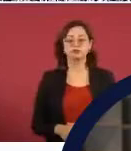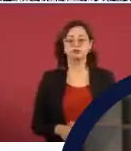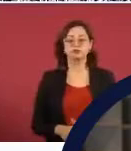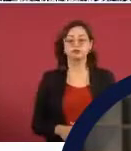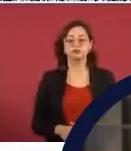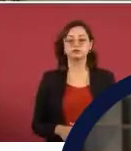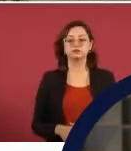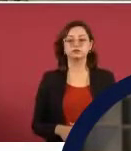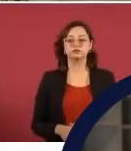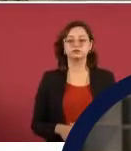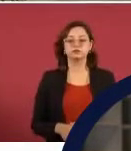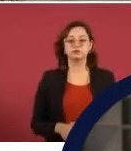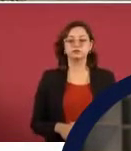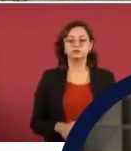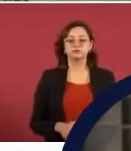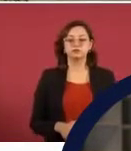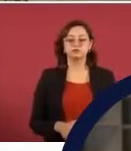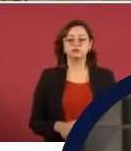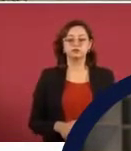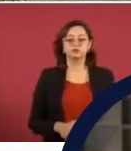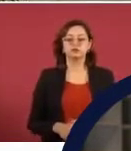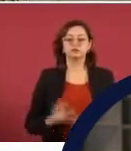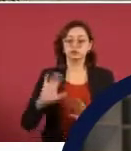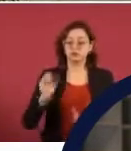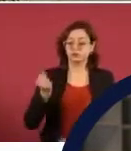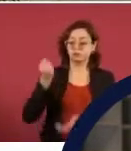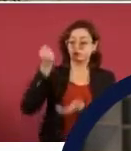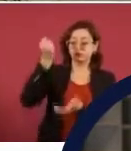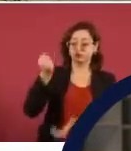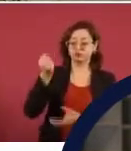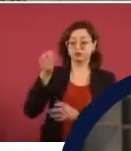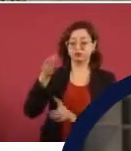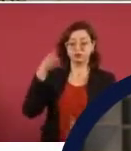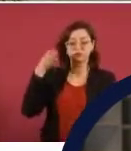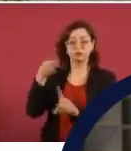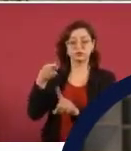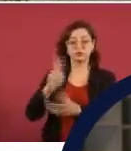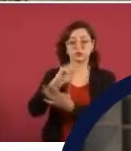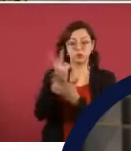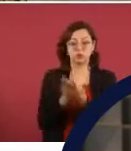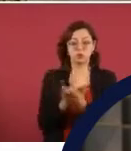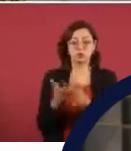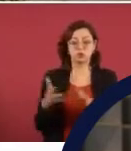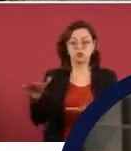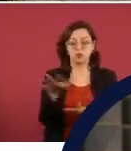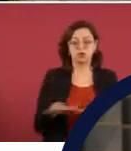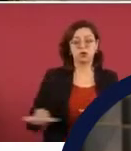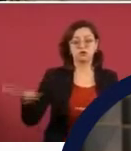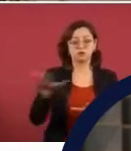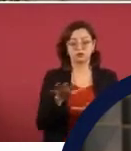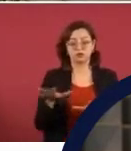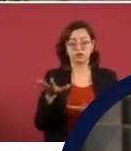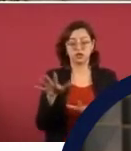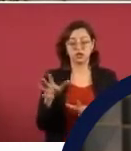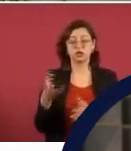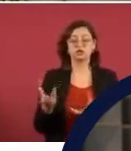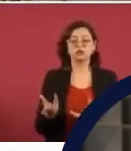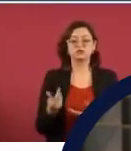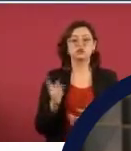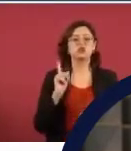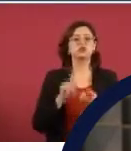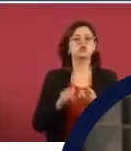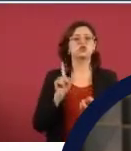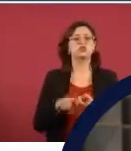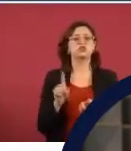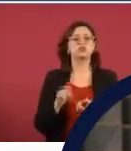se decía, ¿no?, hace un año, se va a crecer menos si no hay esas condiciones de confianza, una de cuyas señales negativas